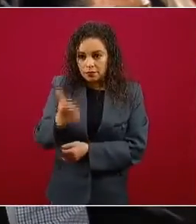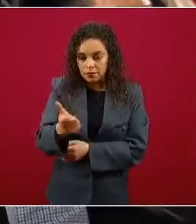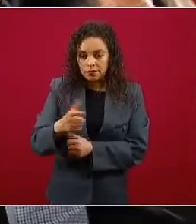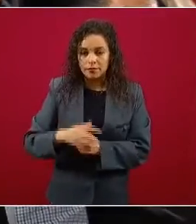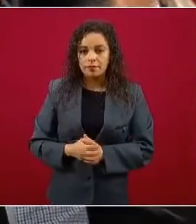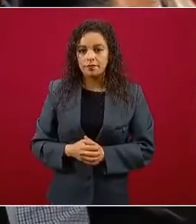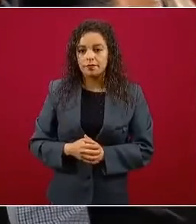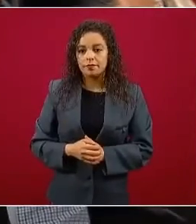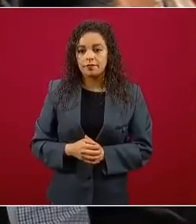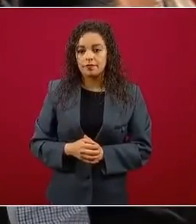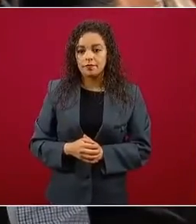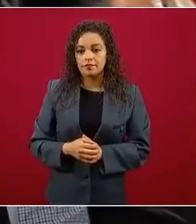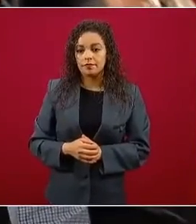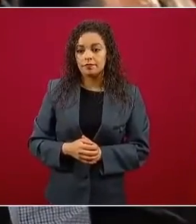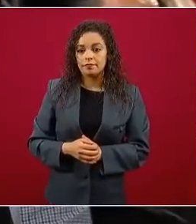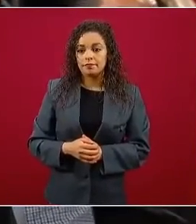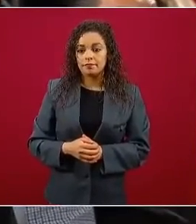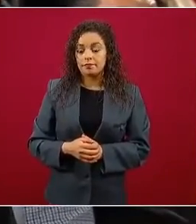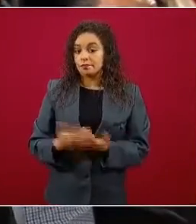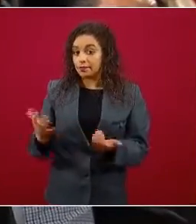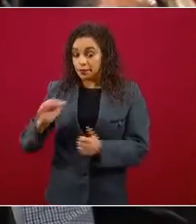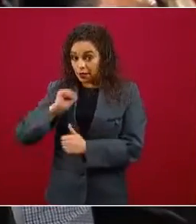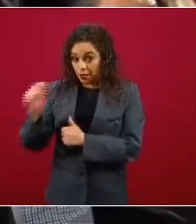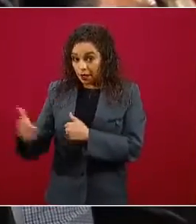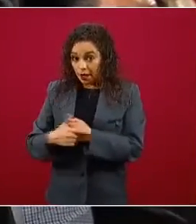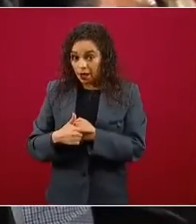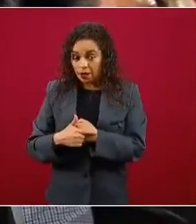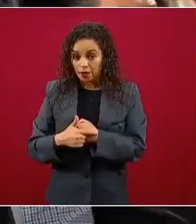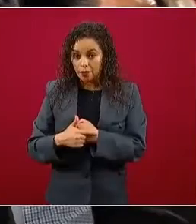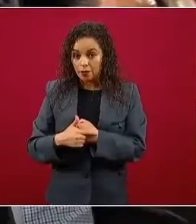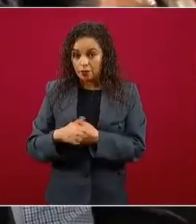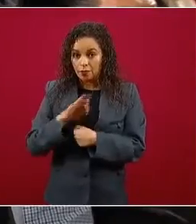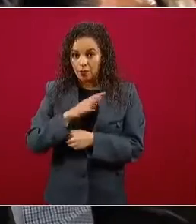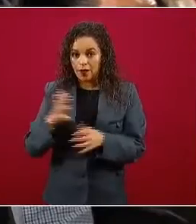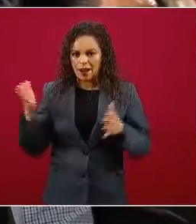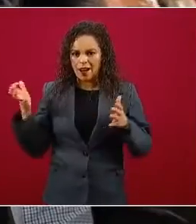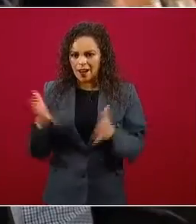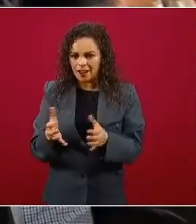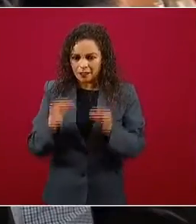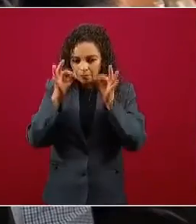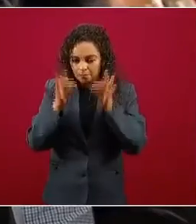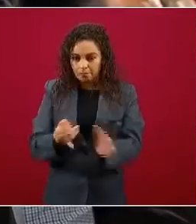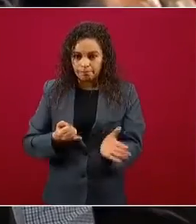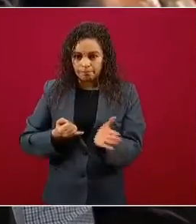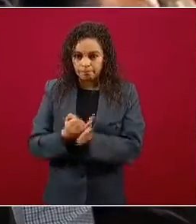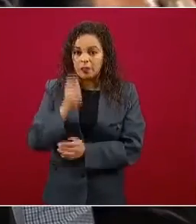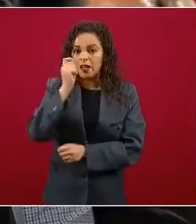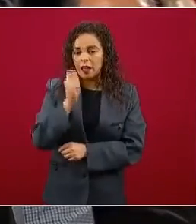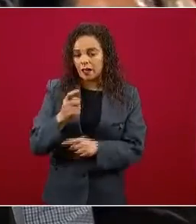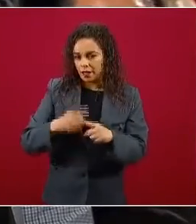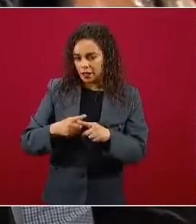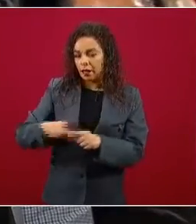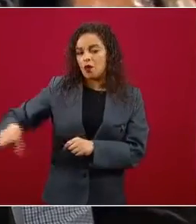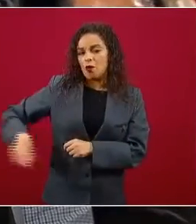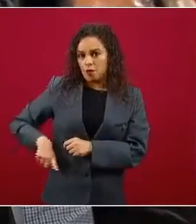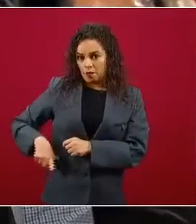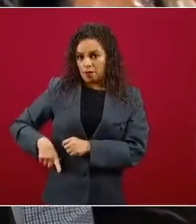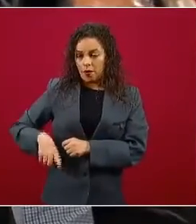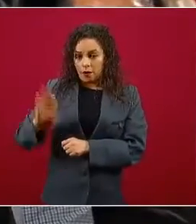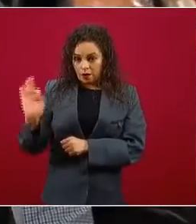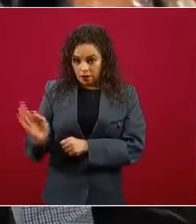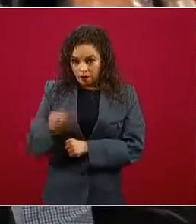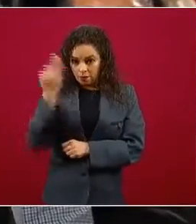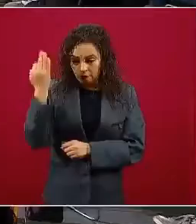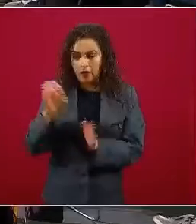va a hacer algo para poder estar alguna acción concreta del gobierno federal? Y bueno, y por ejemplo el tema